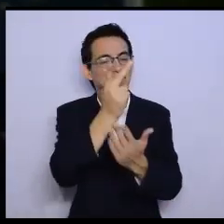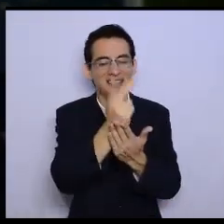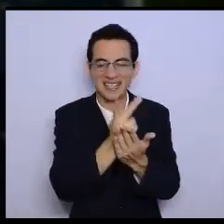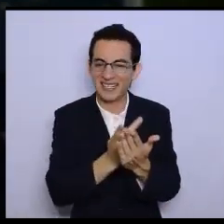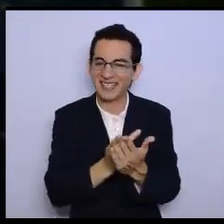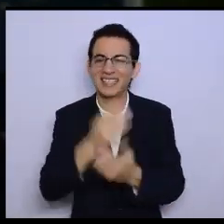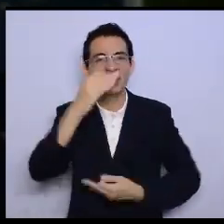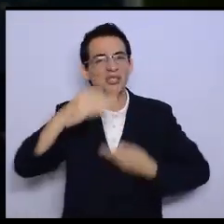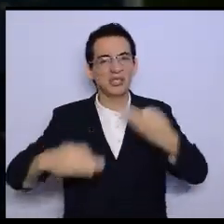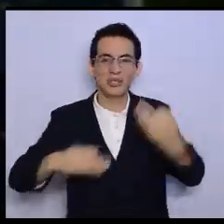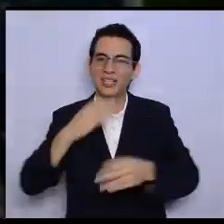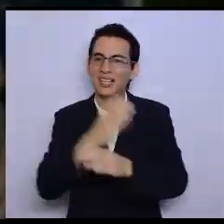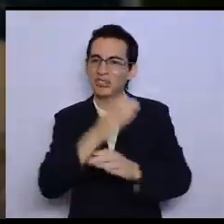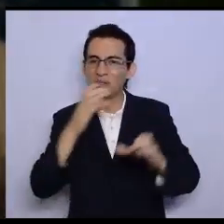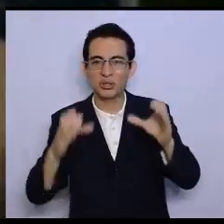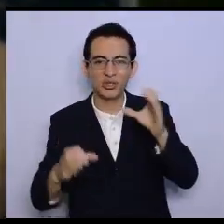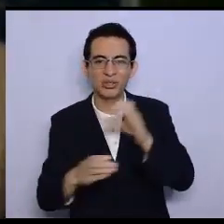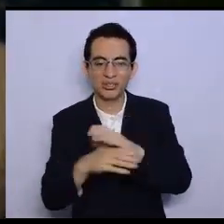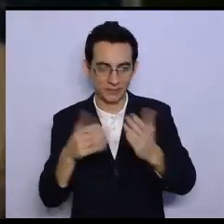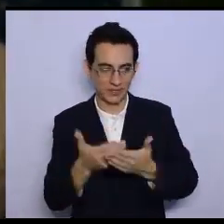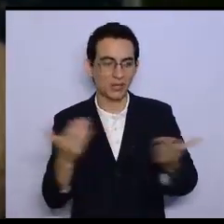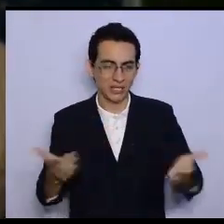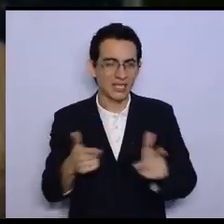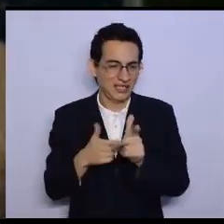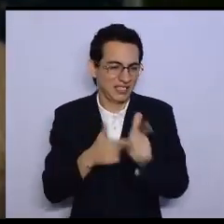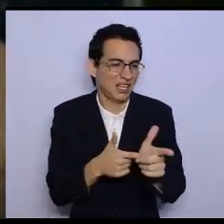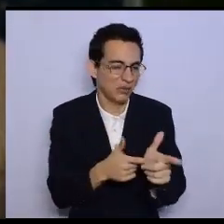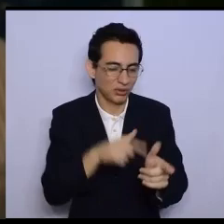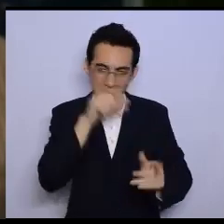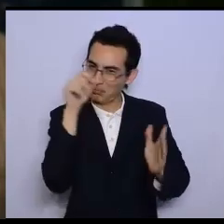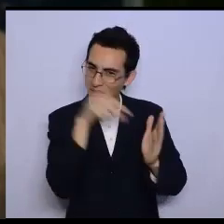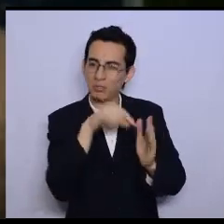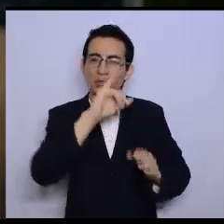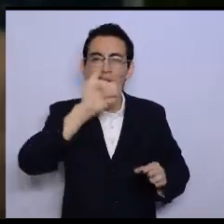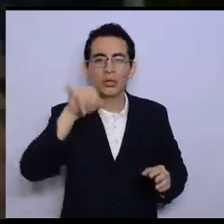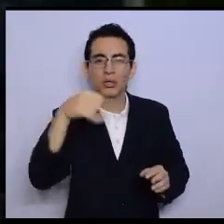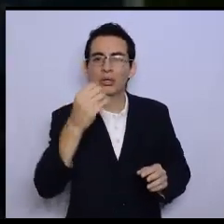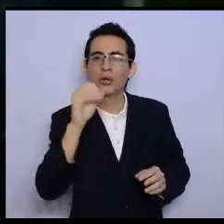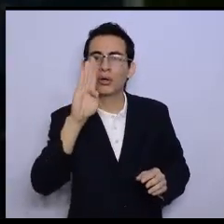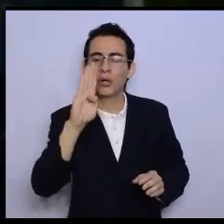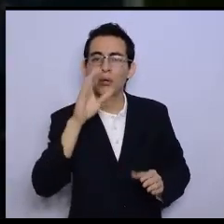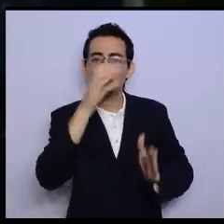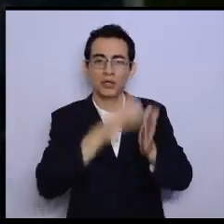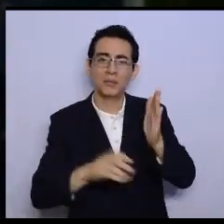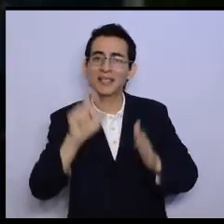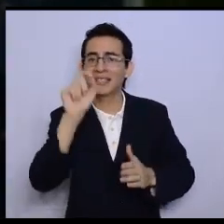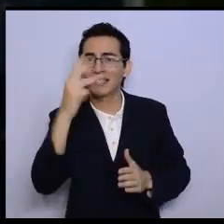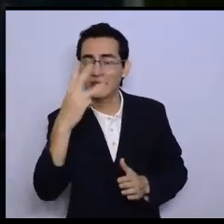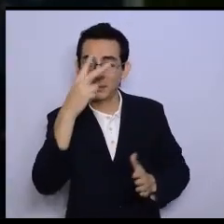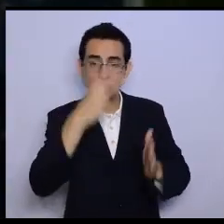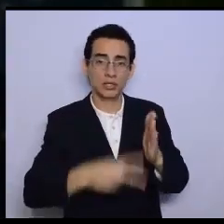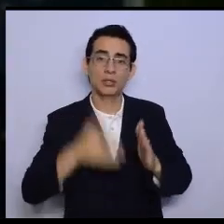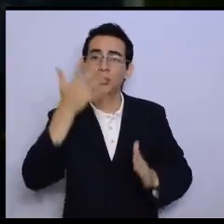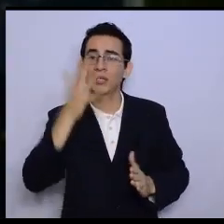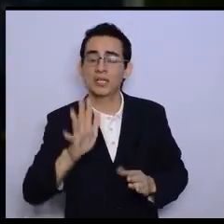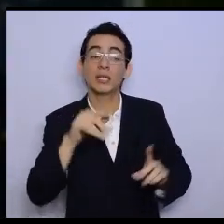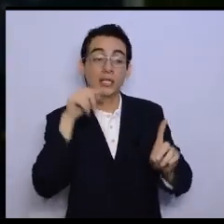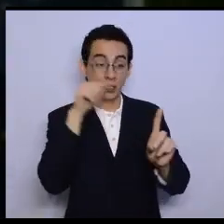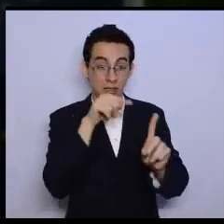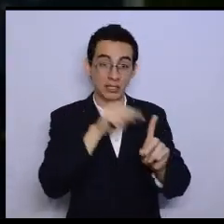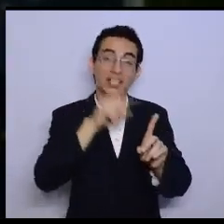cosas. Ahora, sigamos con Job 23:10. Mas Él conoce mi